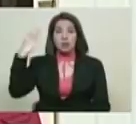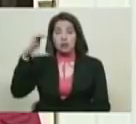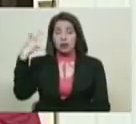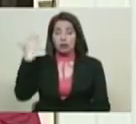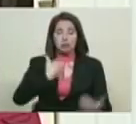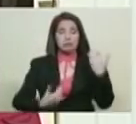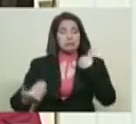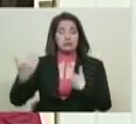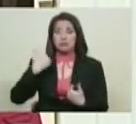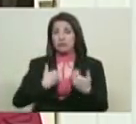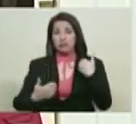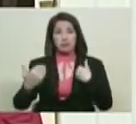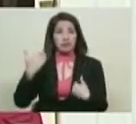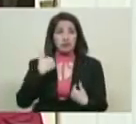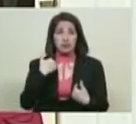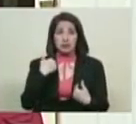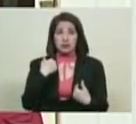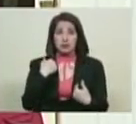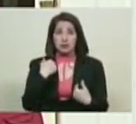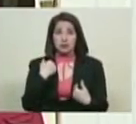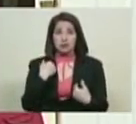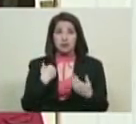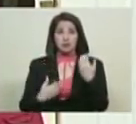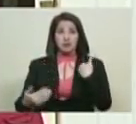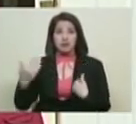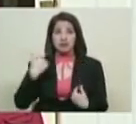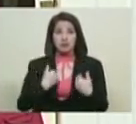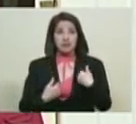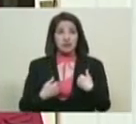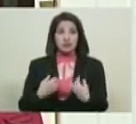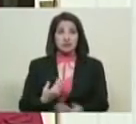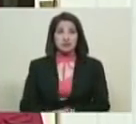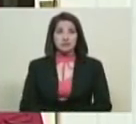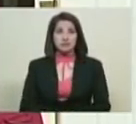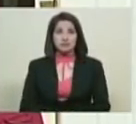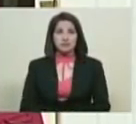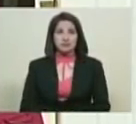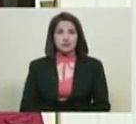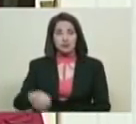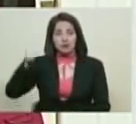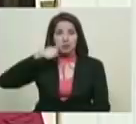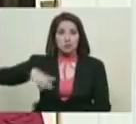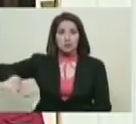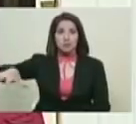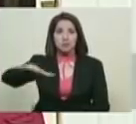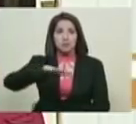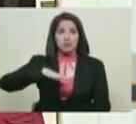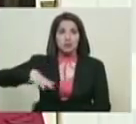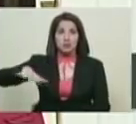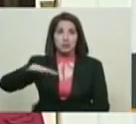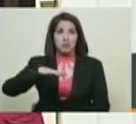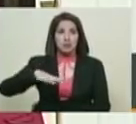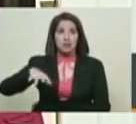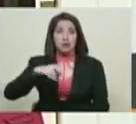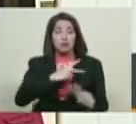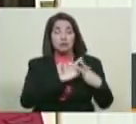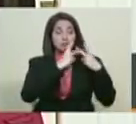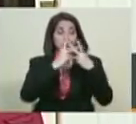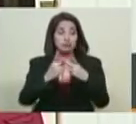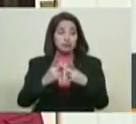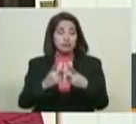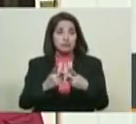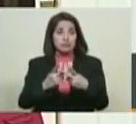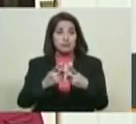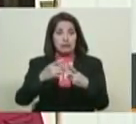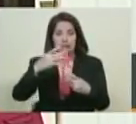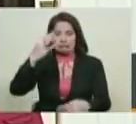de Colombia... ...va a encontrar su propio camino... ...pueblo valiente... ...pueblo inteligente,